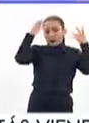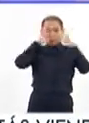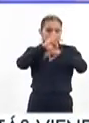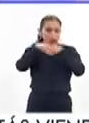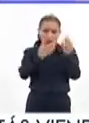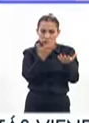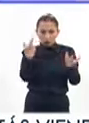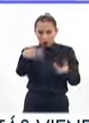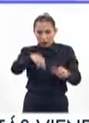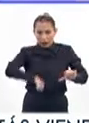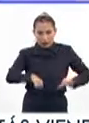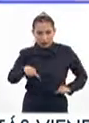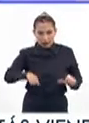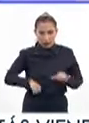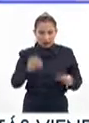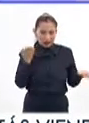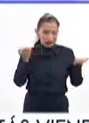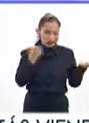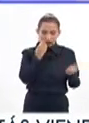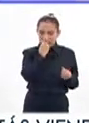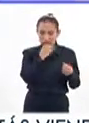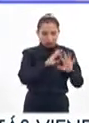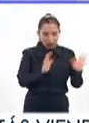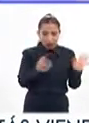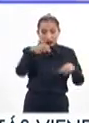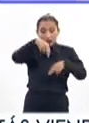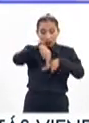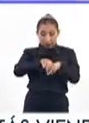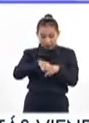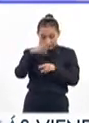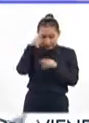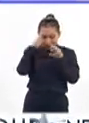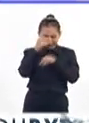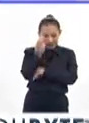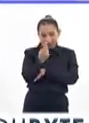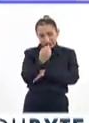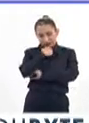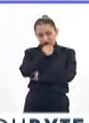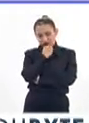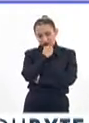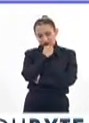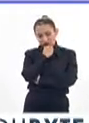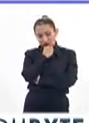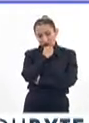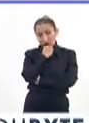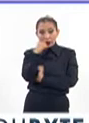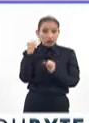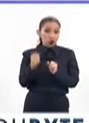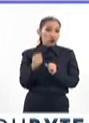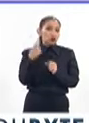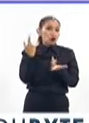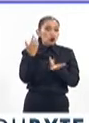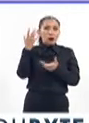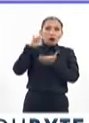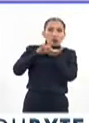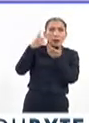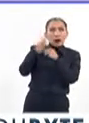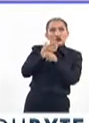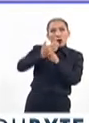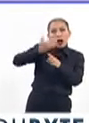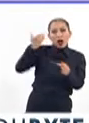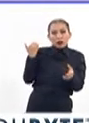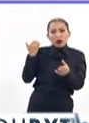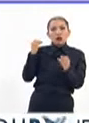todo el mundo, pues hagas algo de ejercicio, desayunas, y entonces te sientas a pensar en qué voy a escribir. Seguramente te vas nutriendo de lo que te pasó el